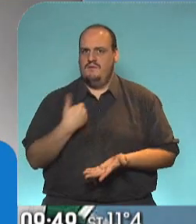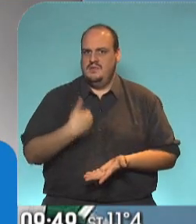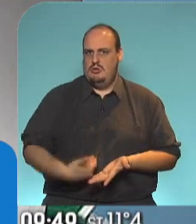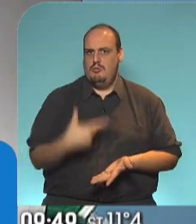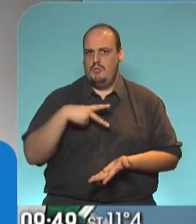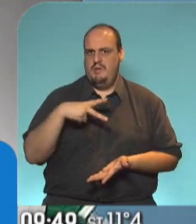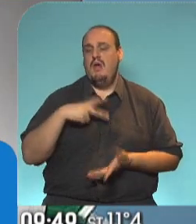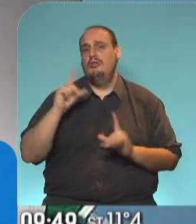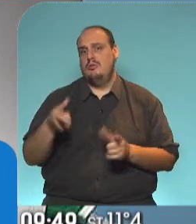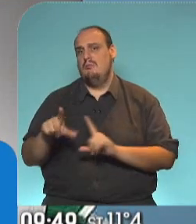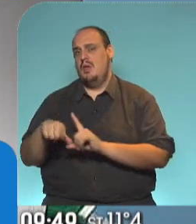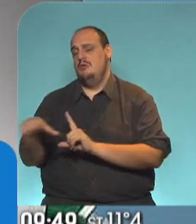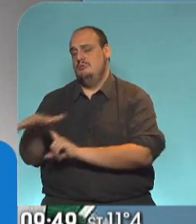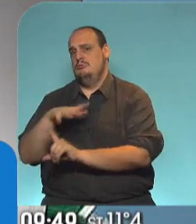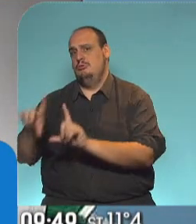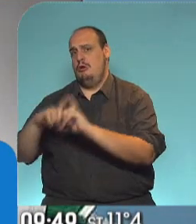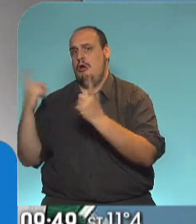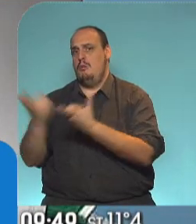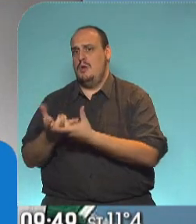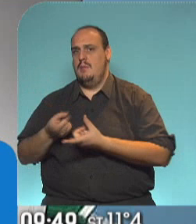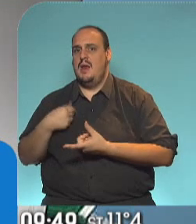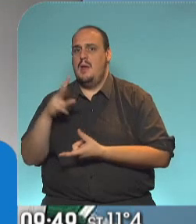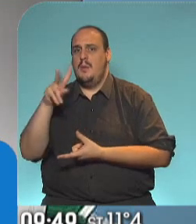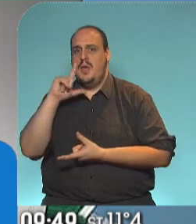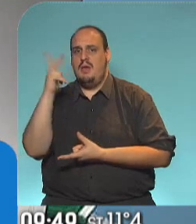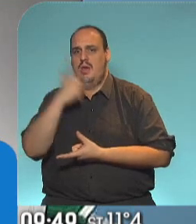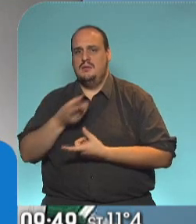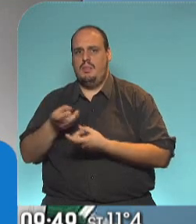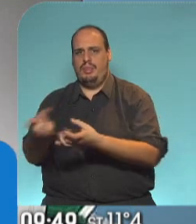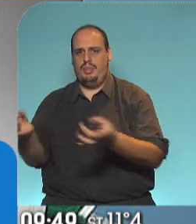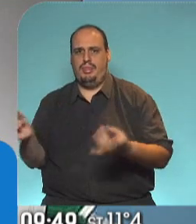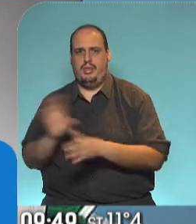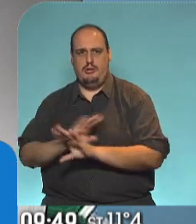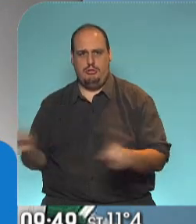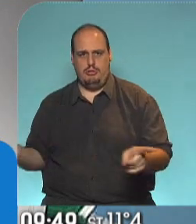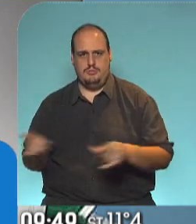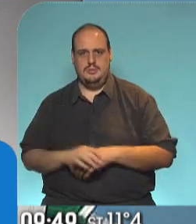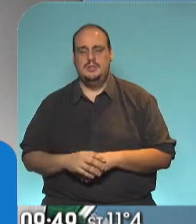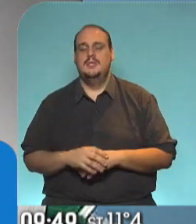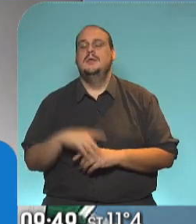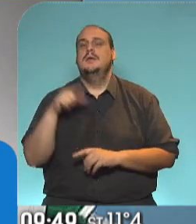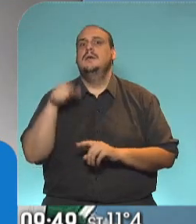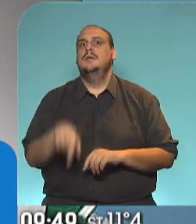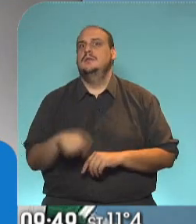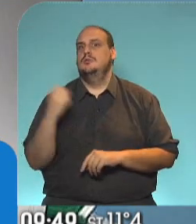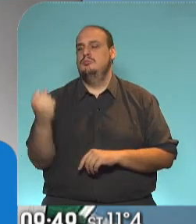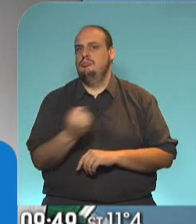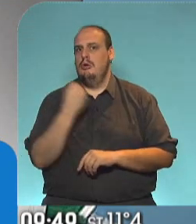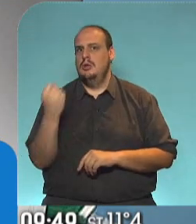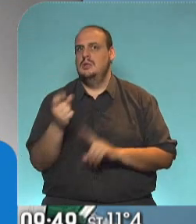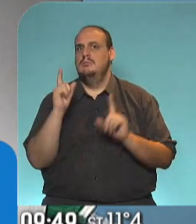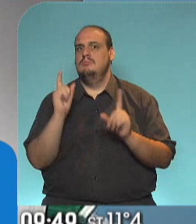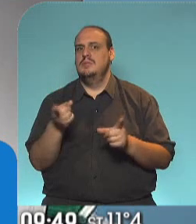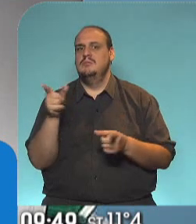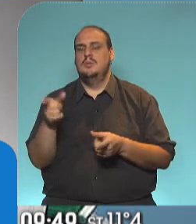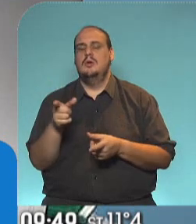un beneficio comunitario en relación a la epidemia esto es la base también de lo que lo que mencionamos como